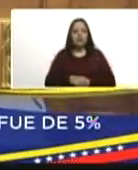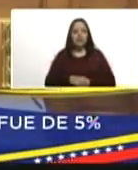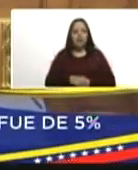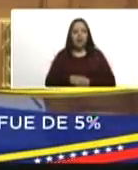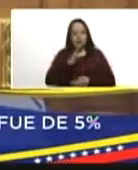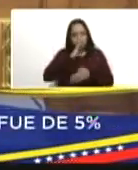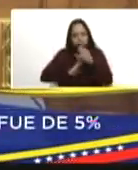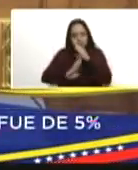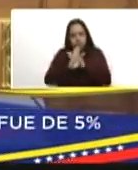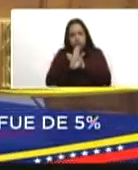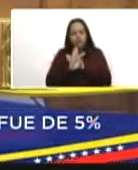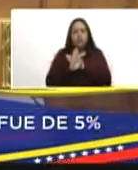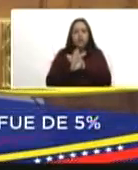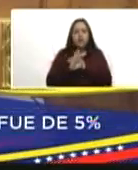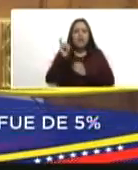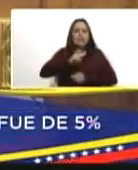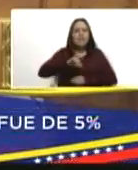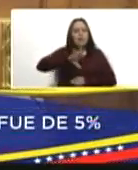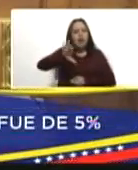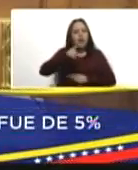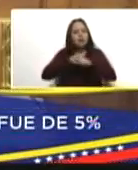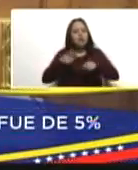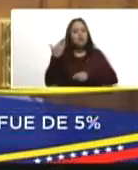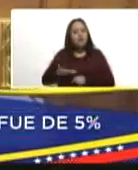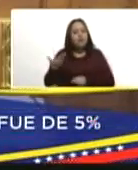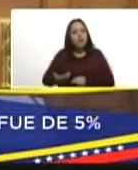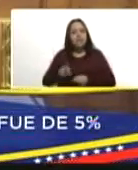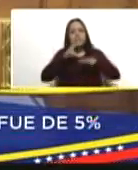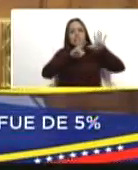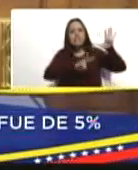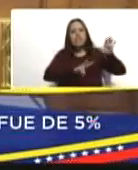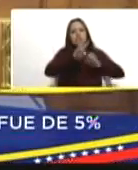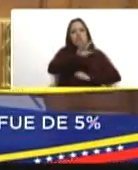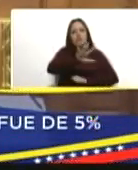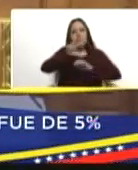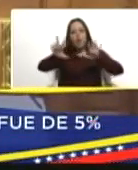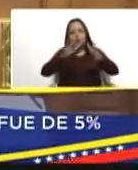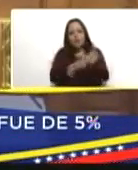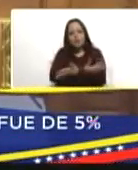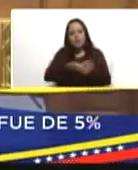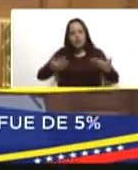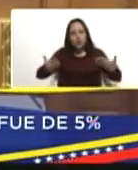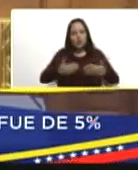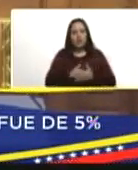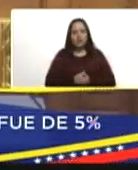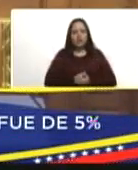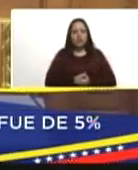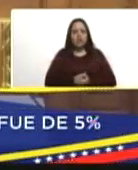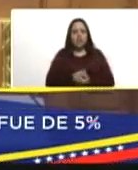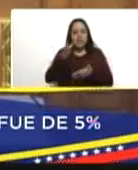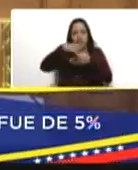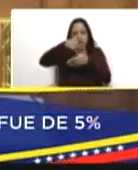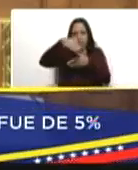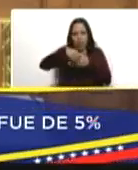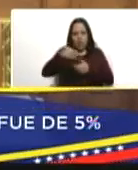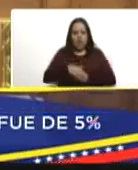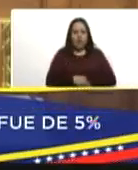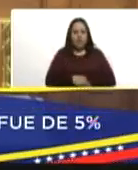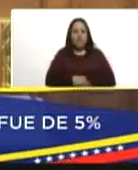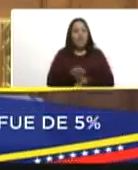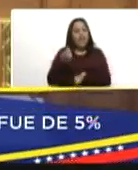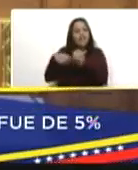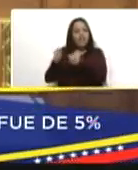necesidades del país pero importante an de 758 millones de dólares en